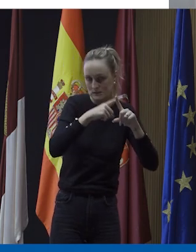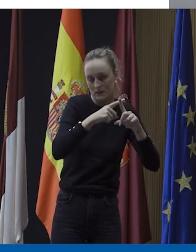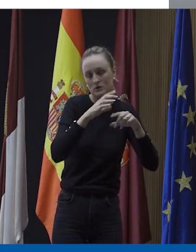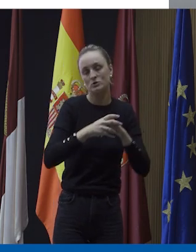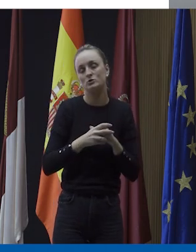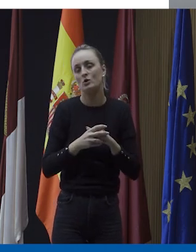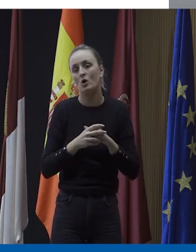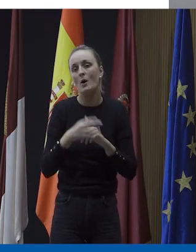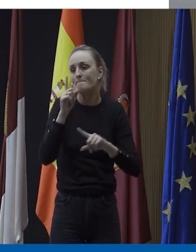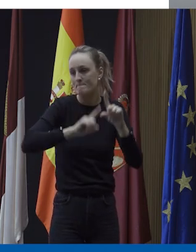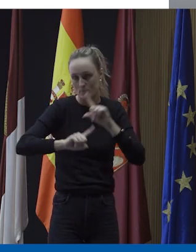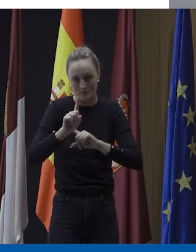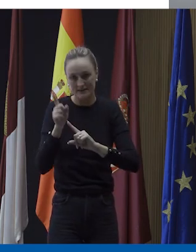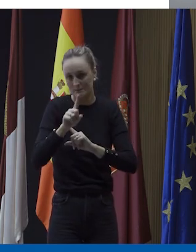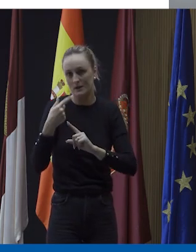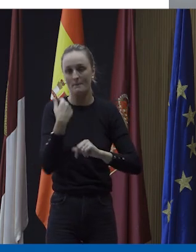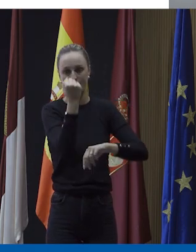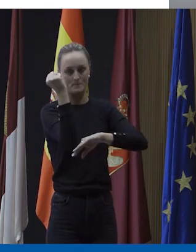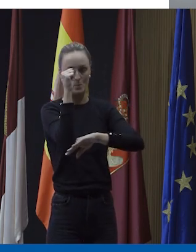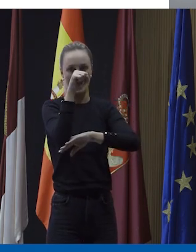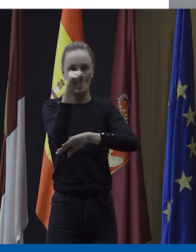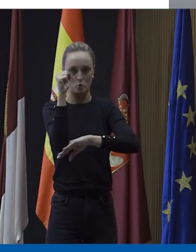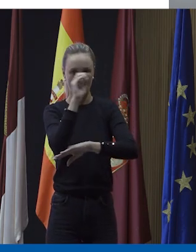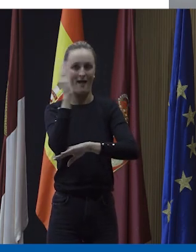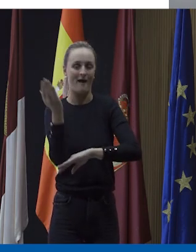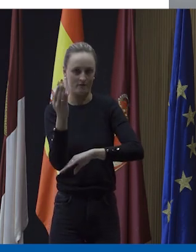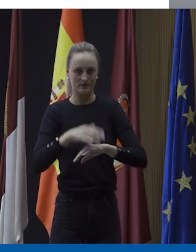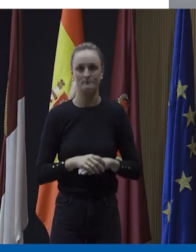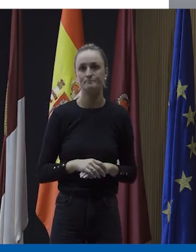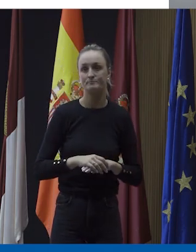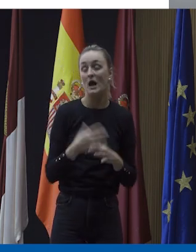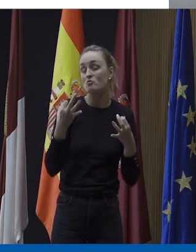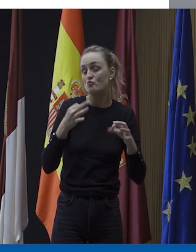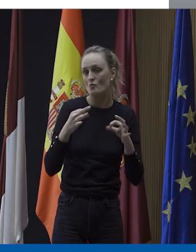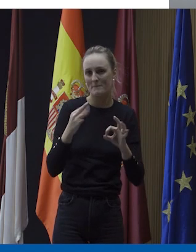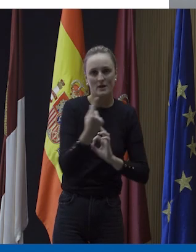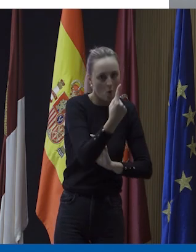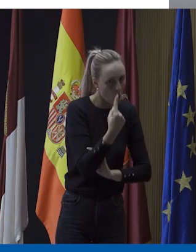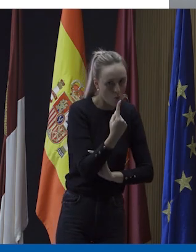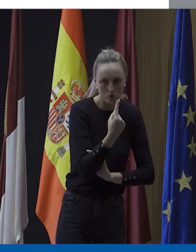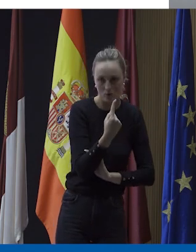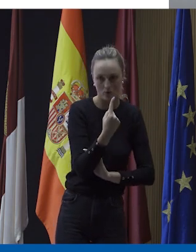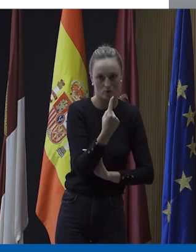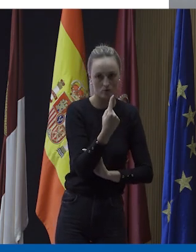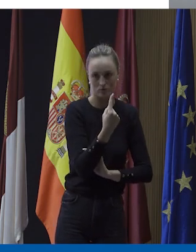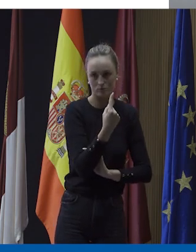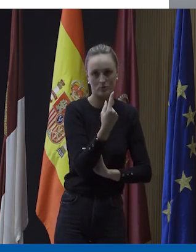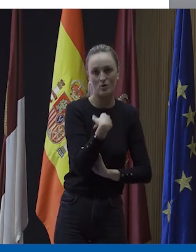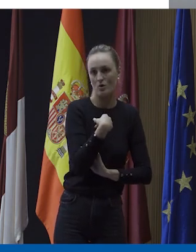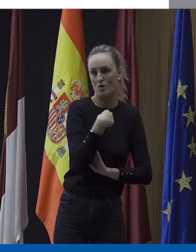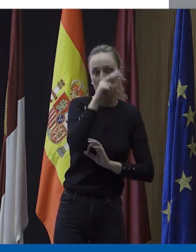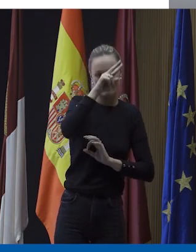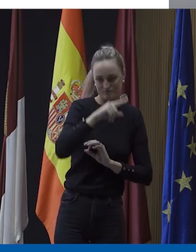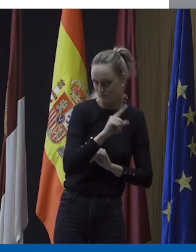y problemas también que afectan a la postura. Normalmente no suele haber uno, suele haber un conjunto de